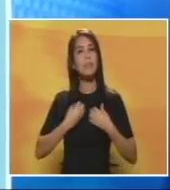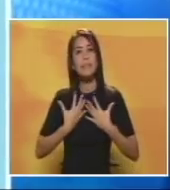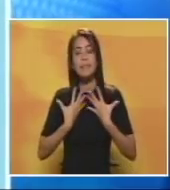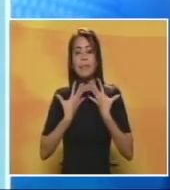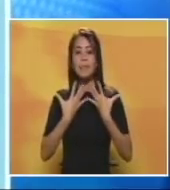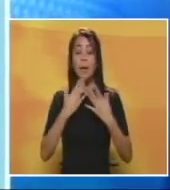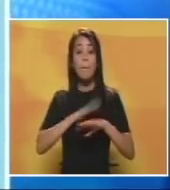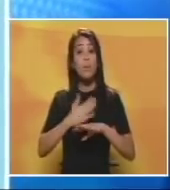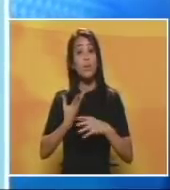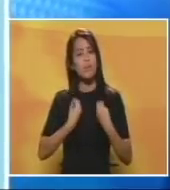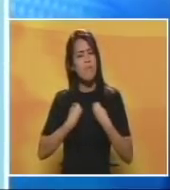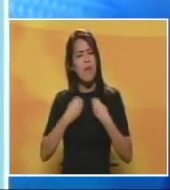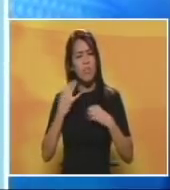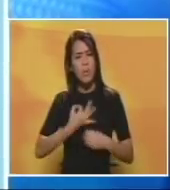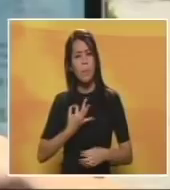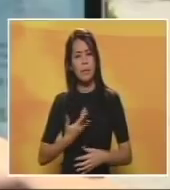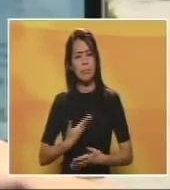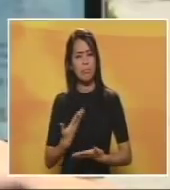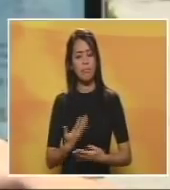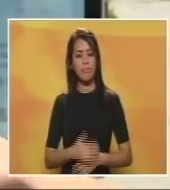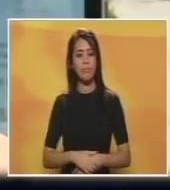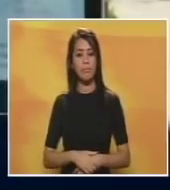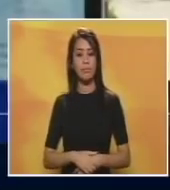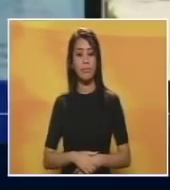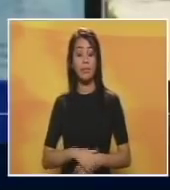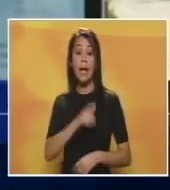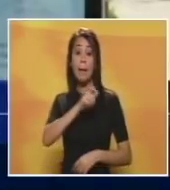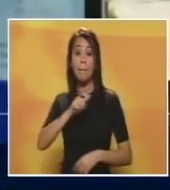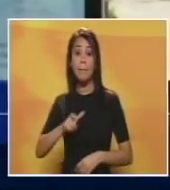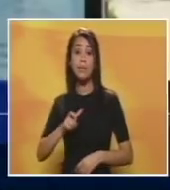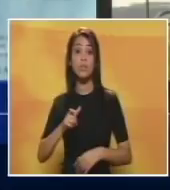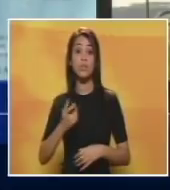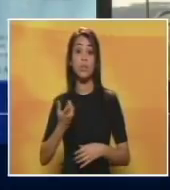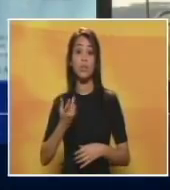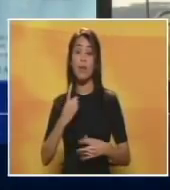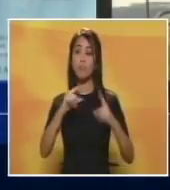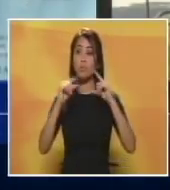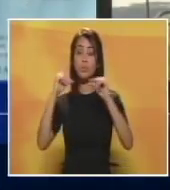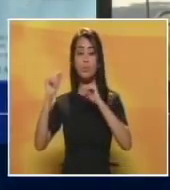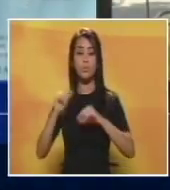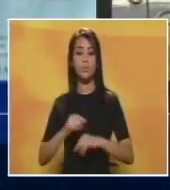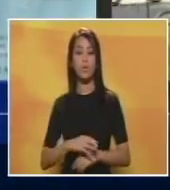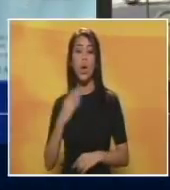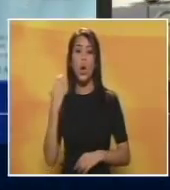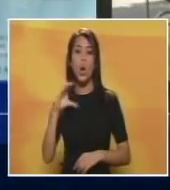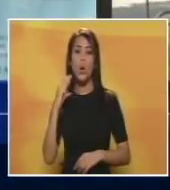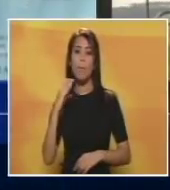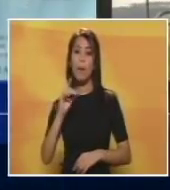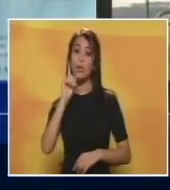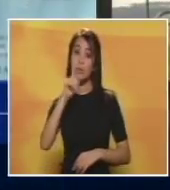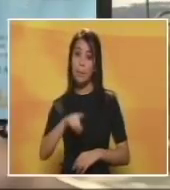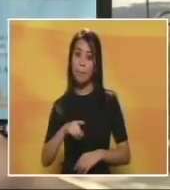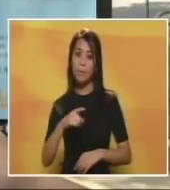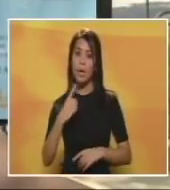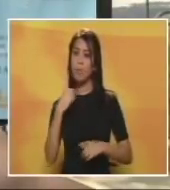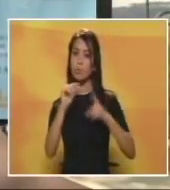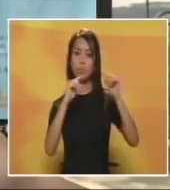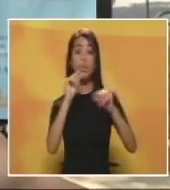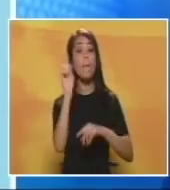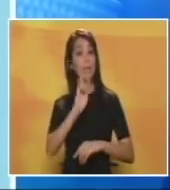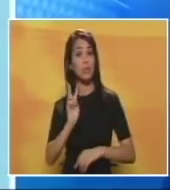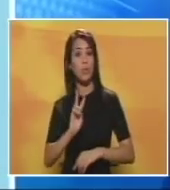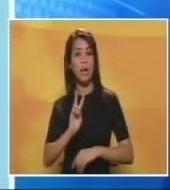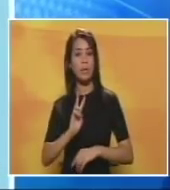viviendo en realidad. Y bueno, a todos o a muchos nos ha tocado emigrar. Mucho colombiano también migró a Venezuela